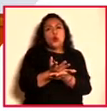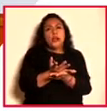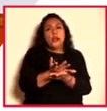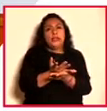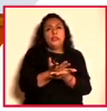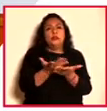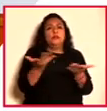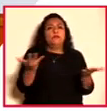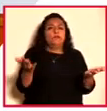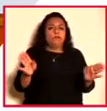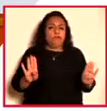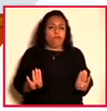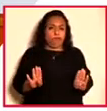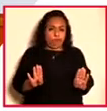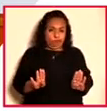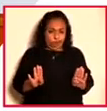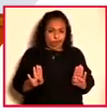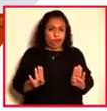condición